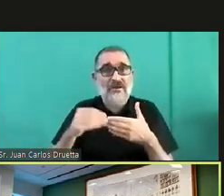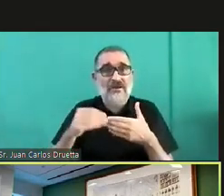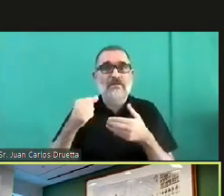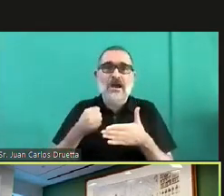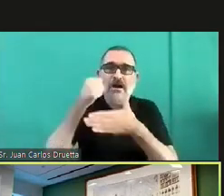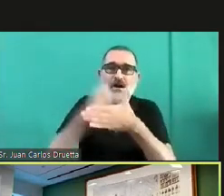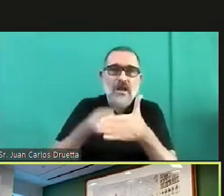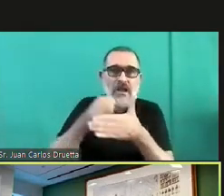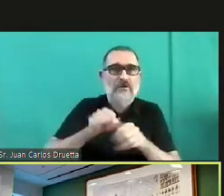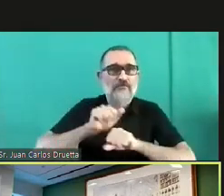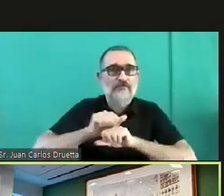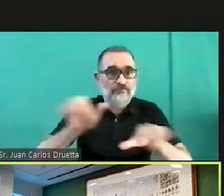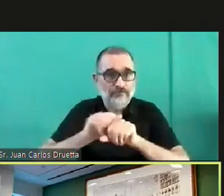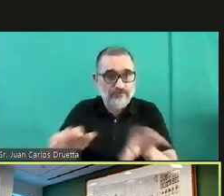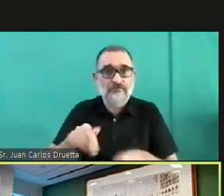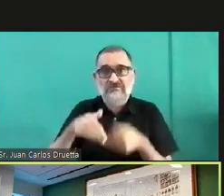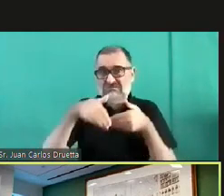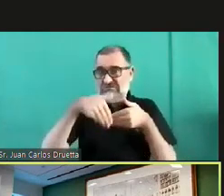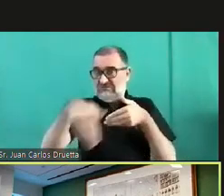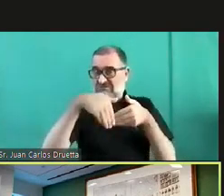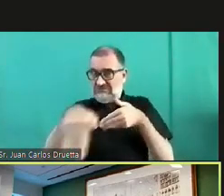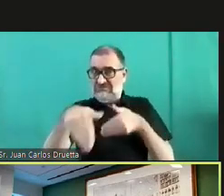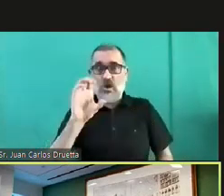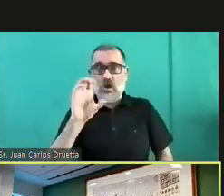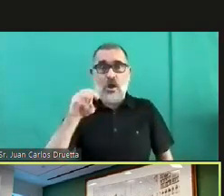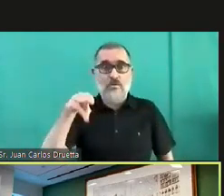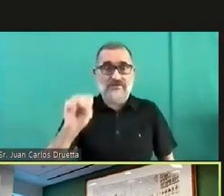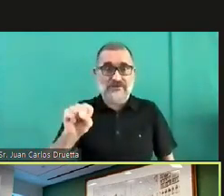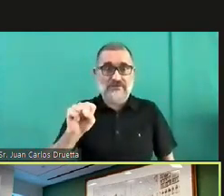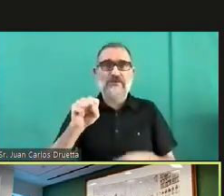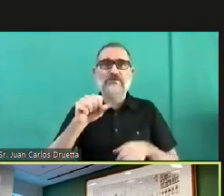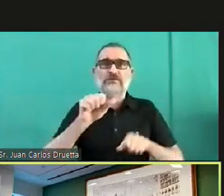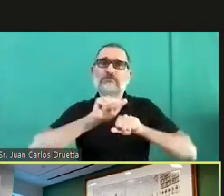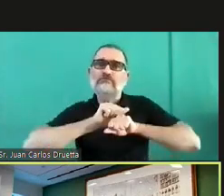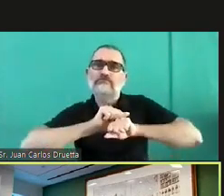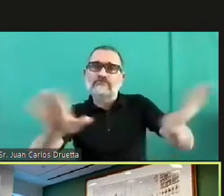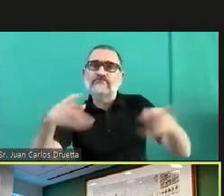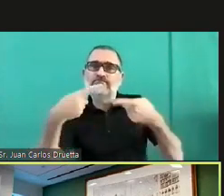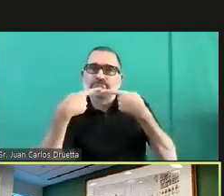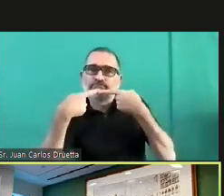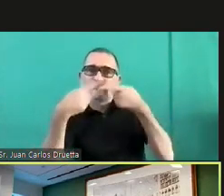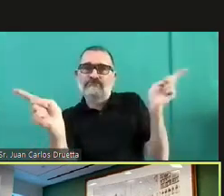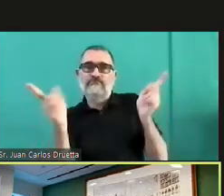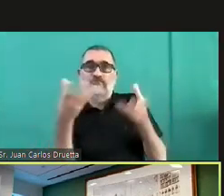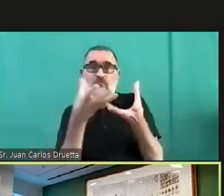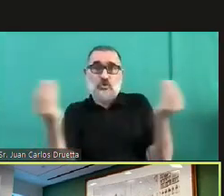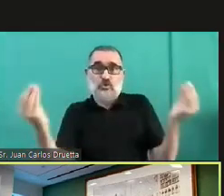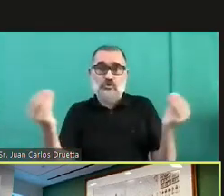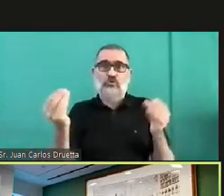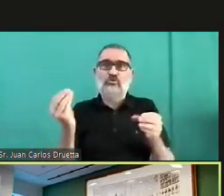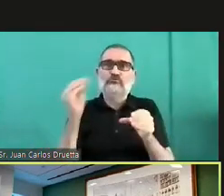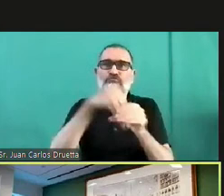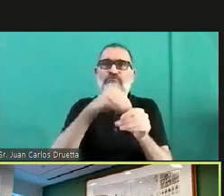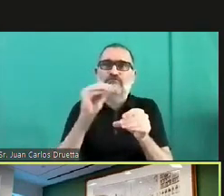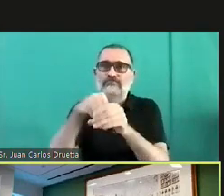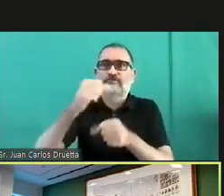estas políticas no podemos avanzar esto incluye política de alimentos para reducir la